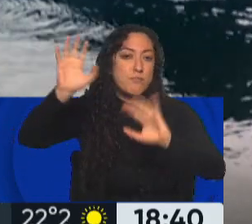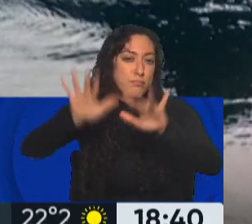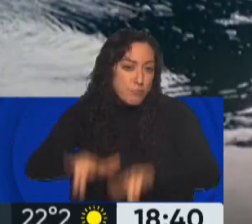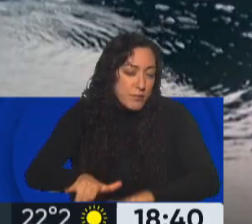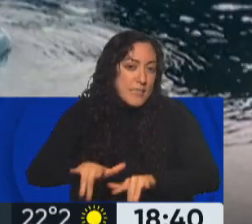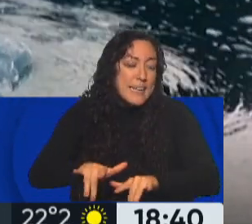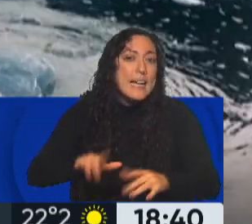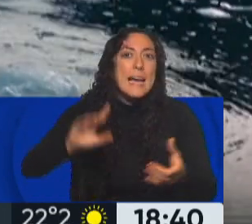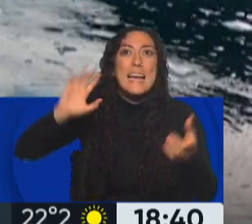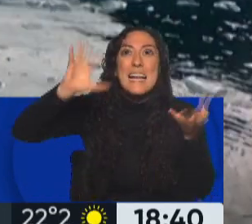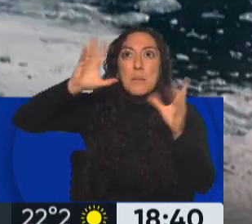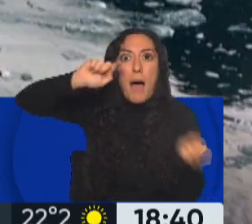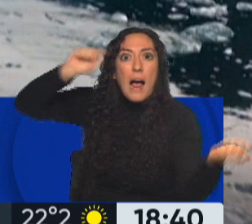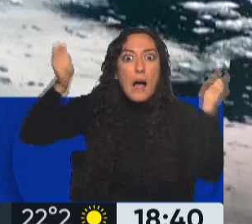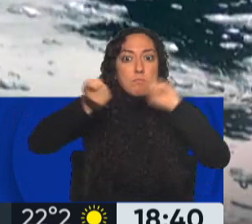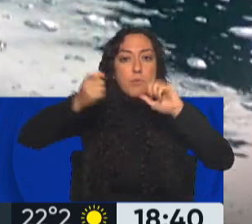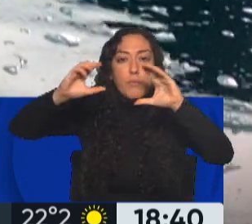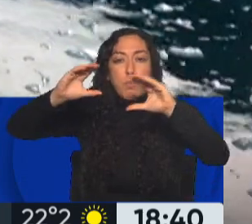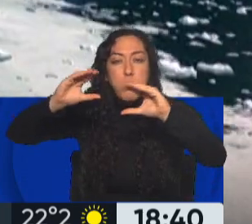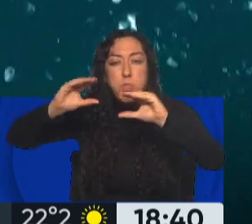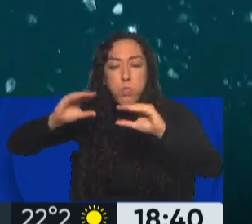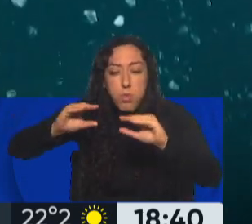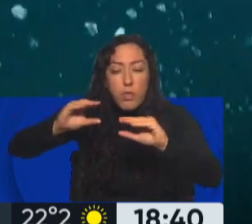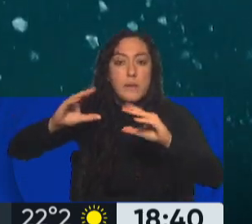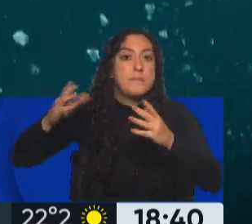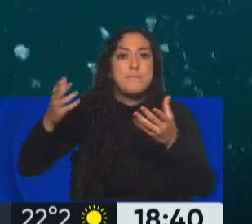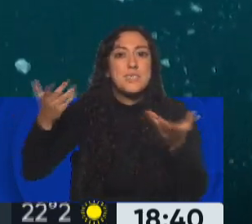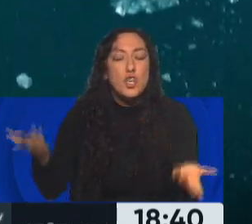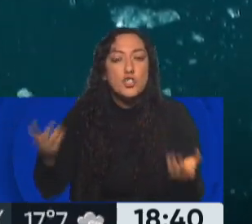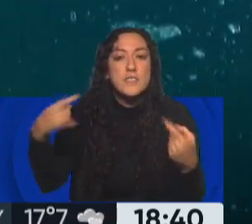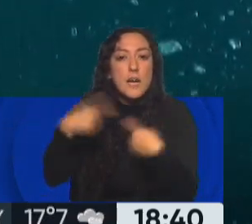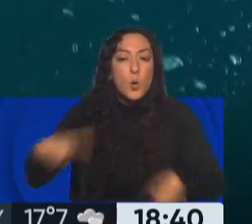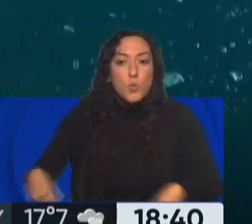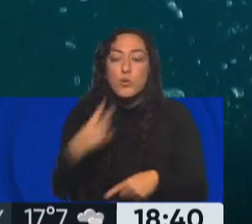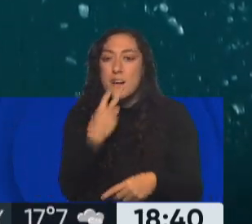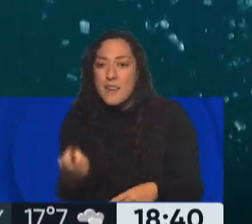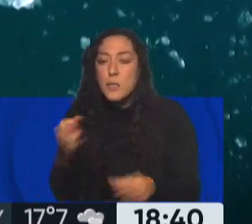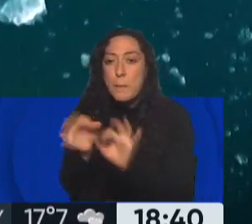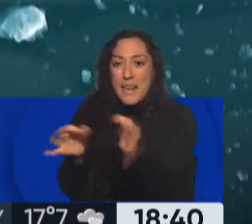esa capa, lo que facilita la extracción de recursos minerales y energéticos.